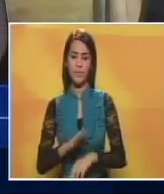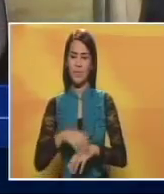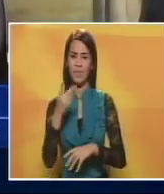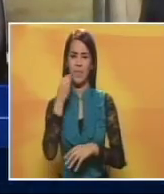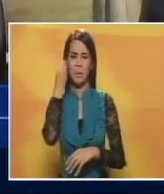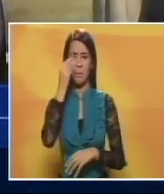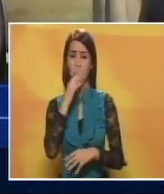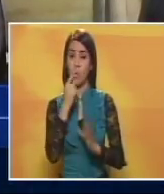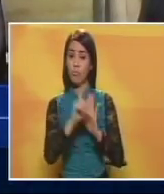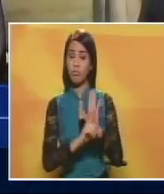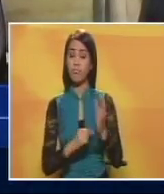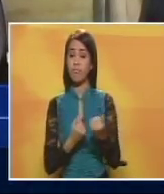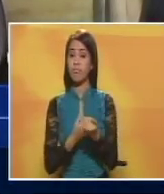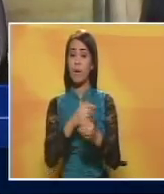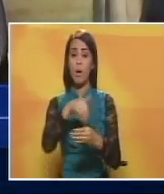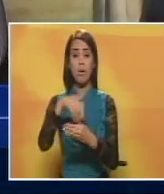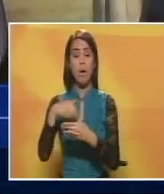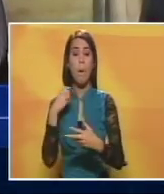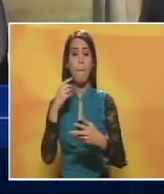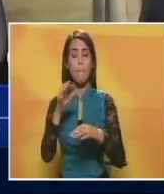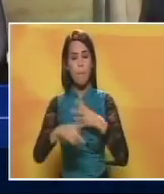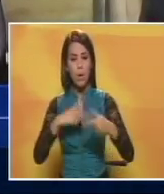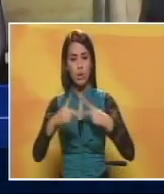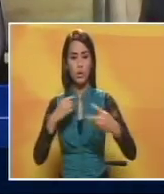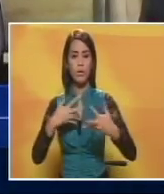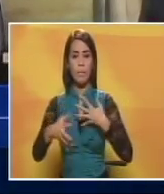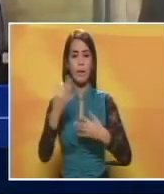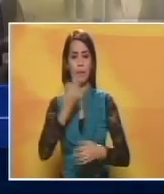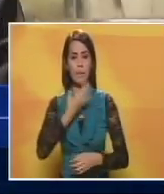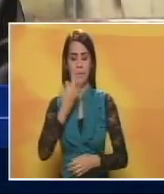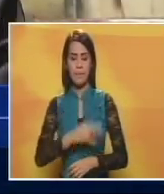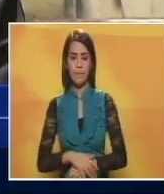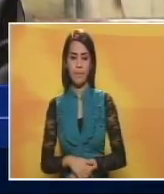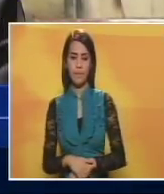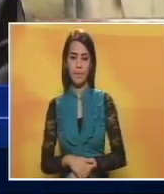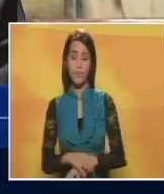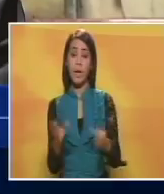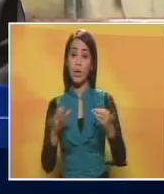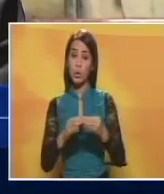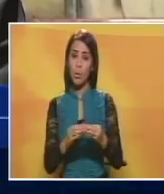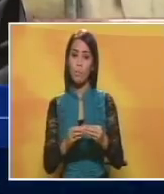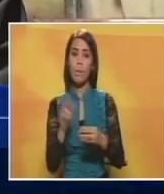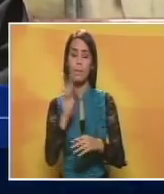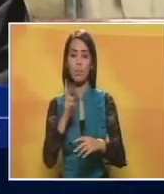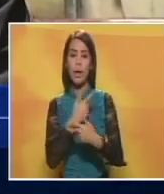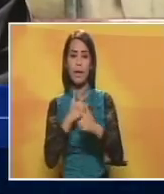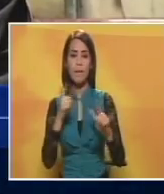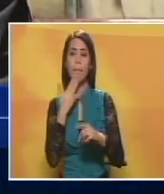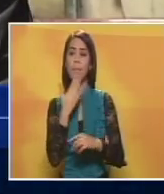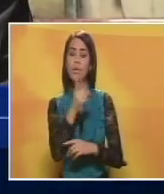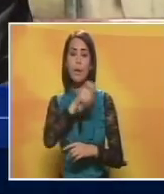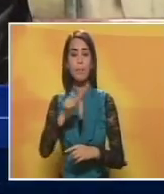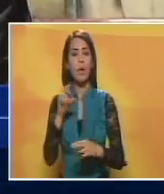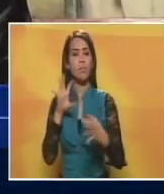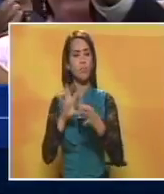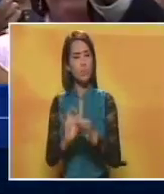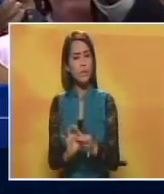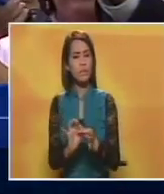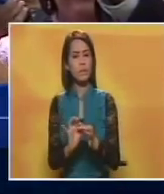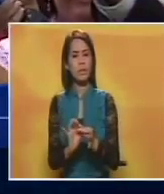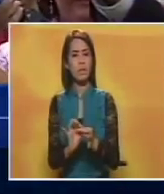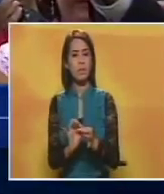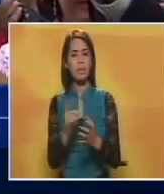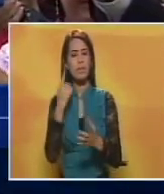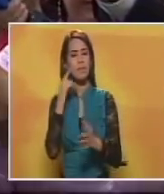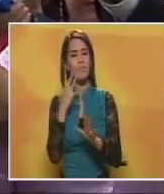consideran que no existen garantías para un proceso transparente y creíble. En este sentido, el Frente Amplio instó a los venezolanos a unirse y exigir que se